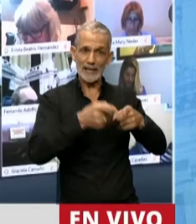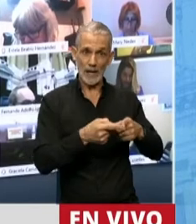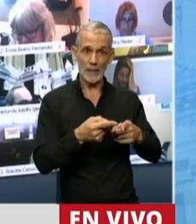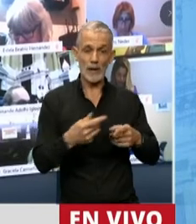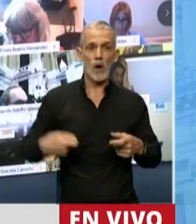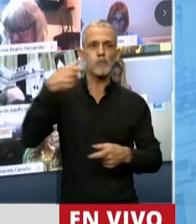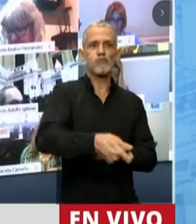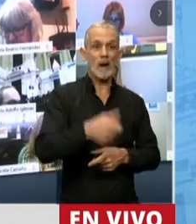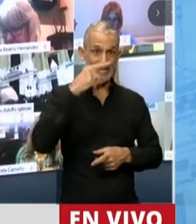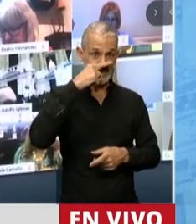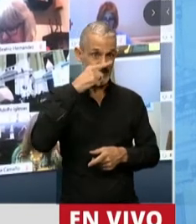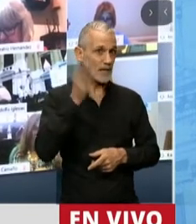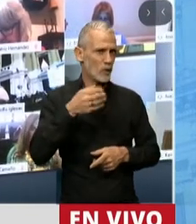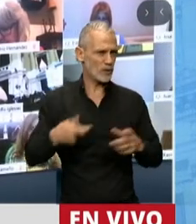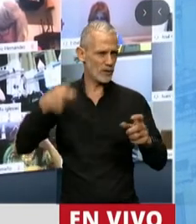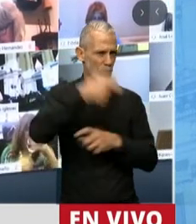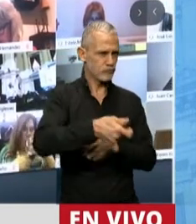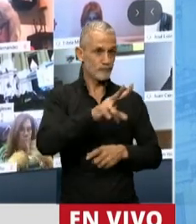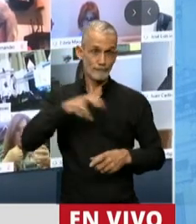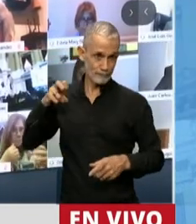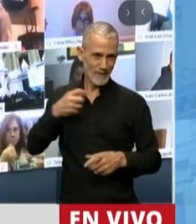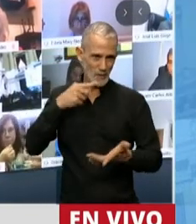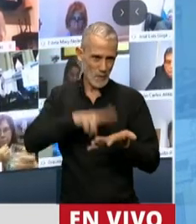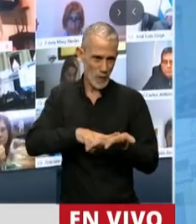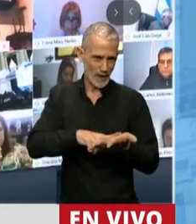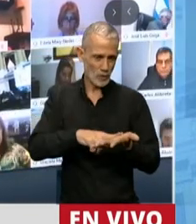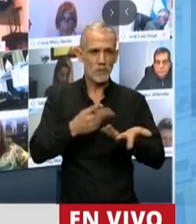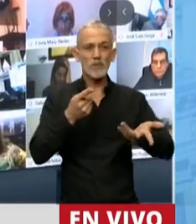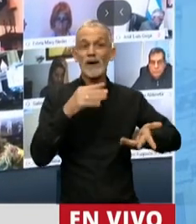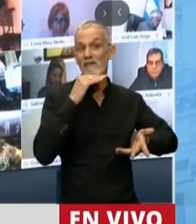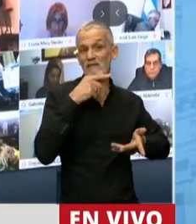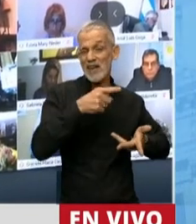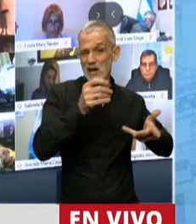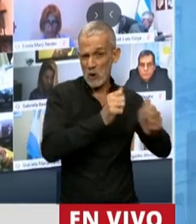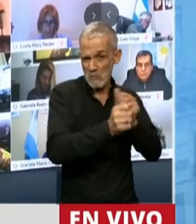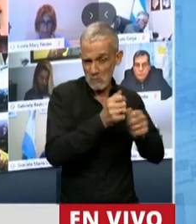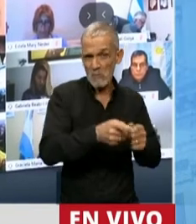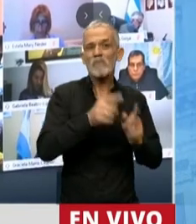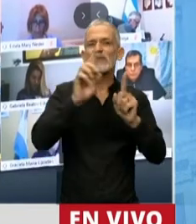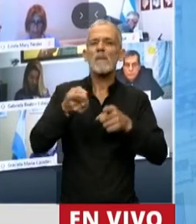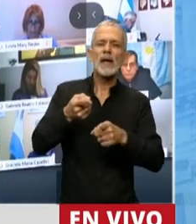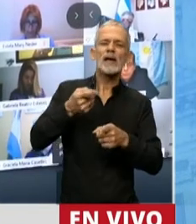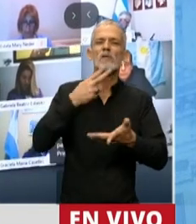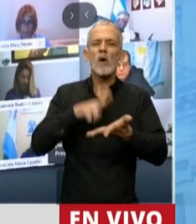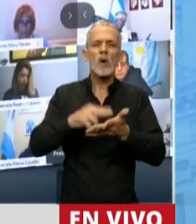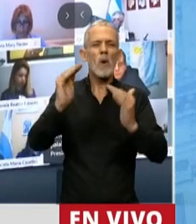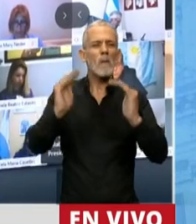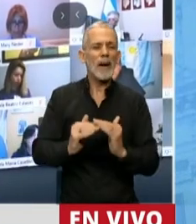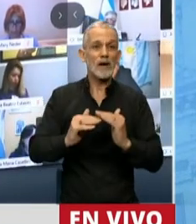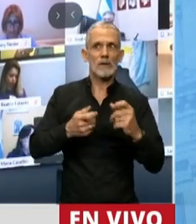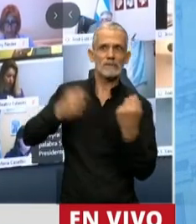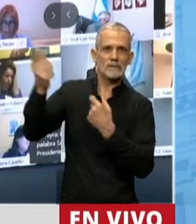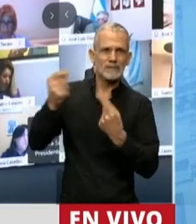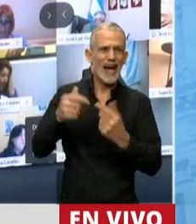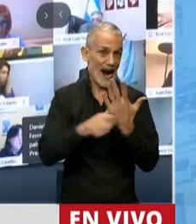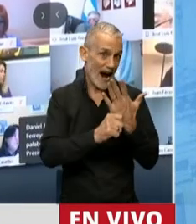los reembolsos por un 7%, como se está trabajando en bajar las retenciones a actividades como la exportación, la